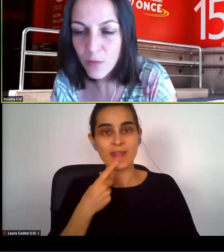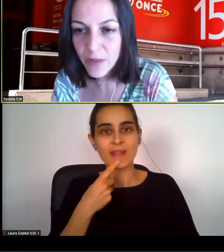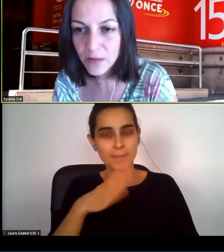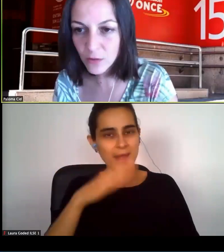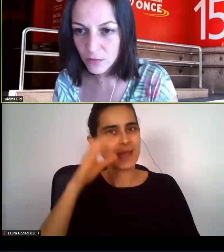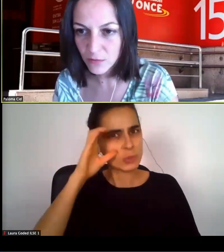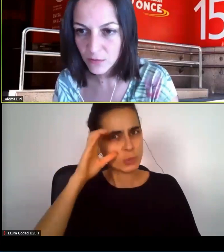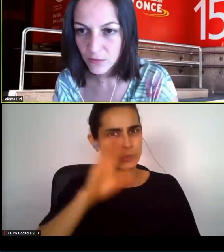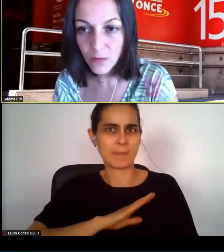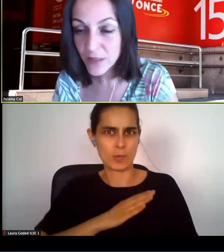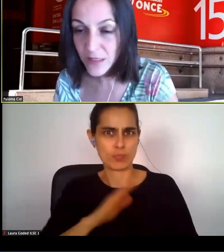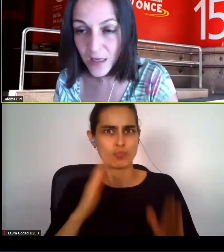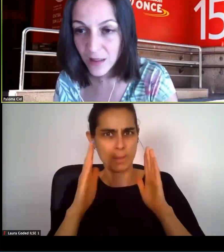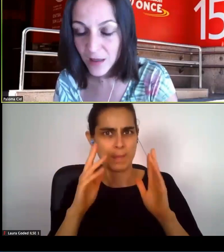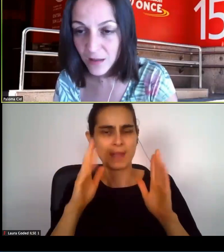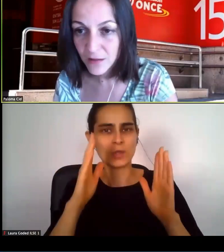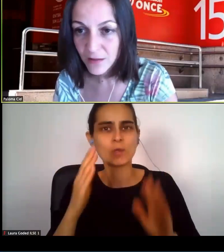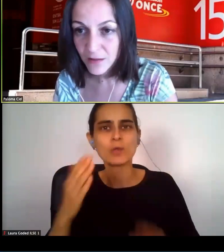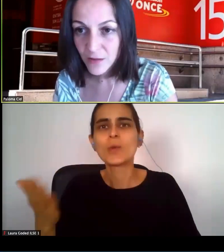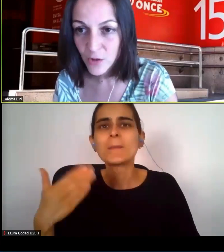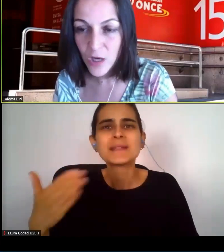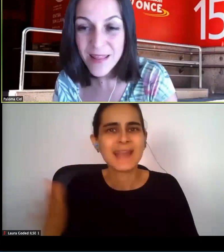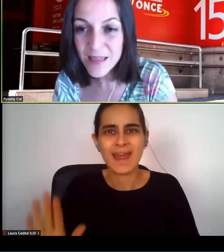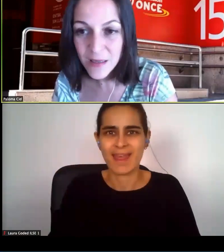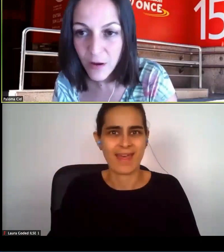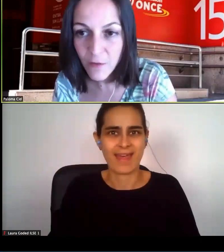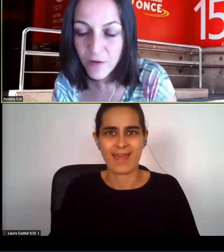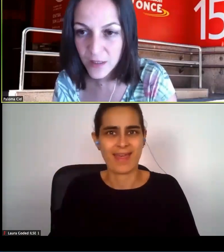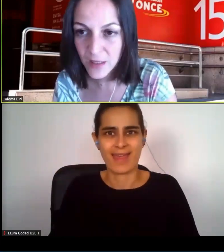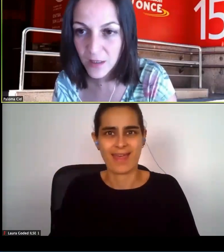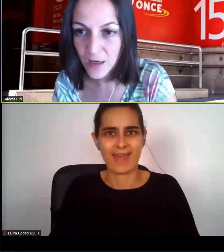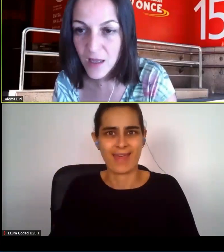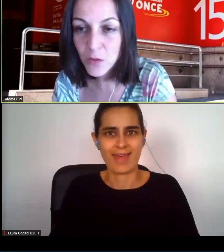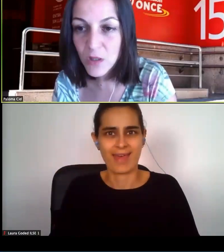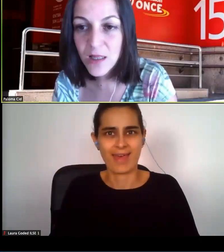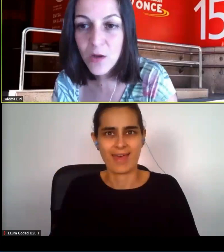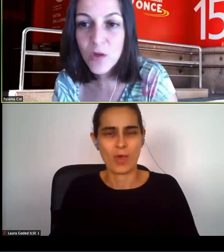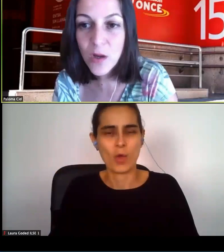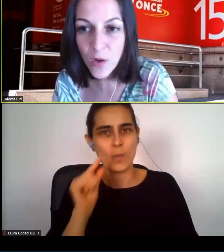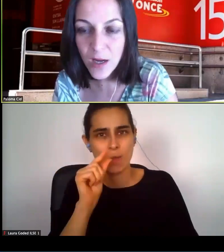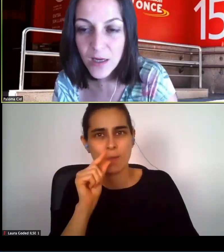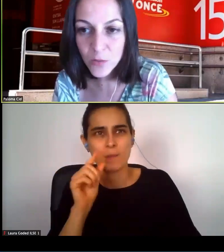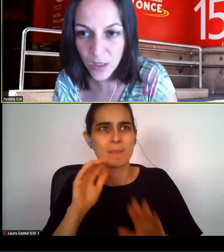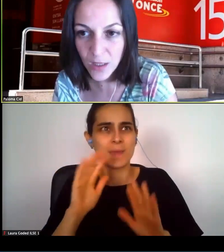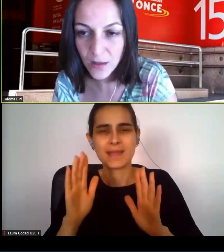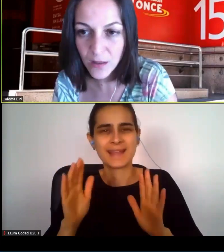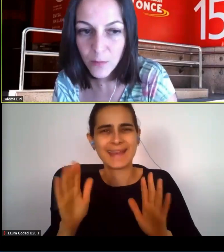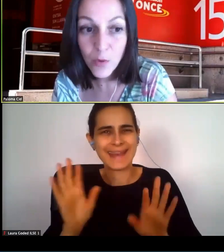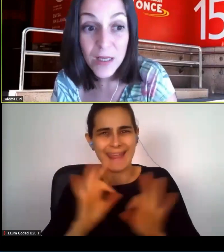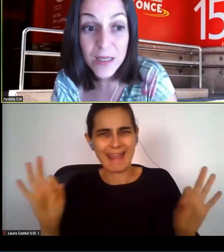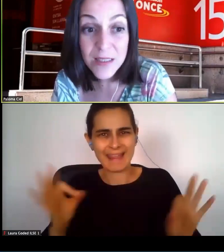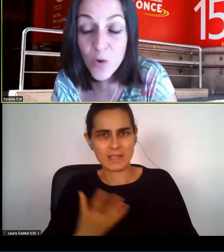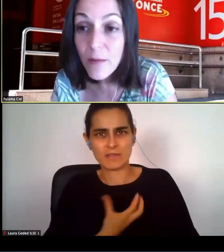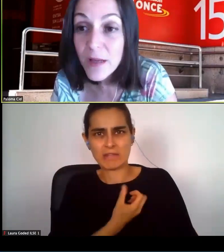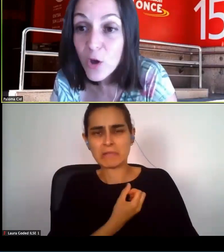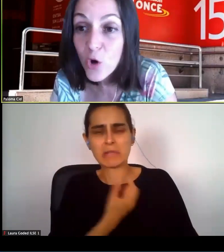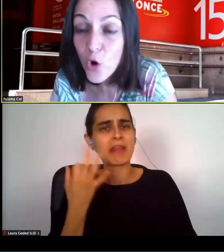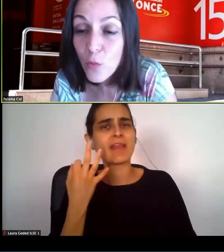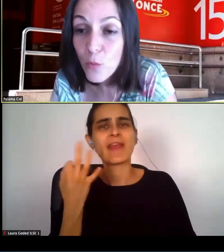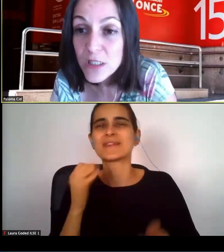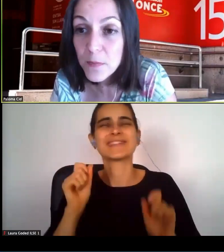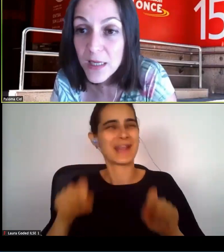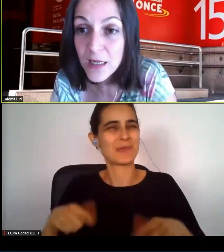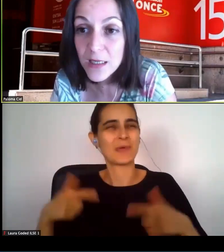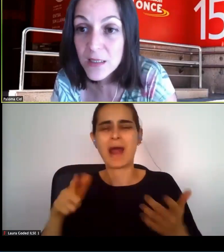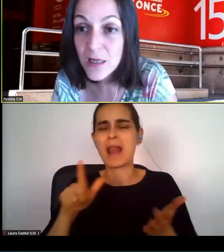escúchame un momento, no pasa nada, nadie se va a ofender. Hay que utilizar un lenguaje natural, porque si no, a ver